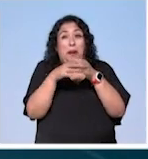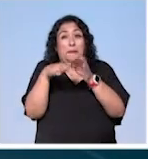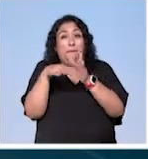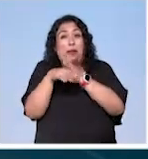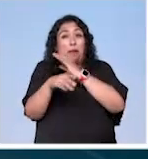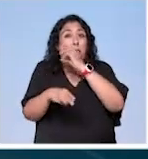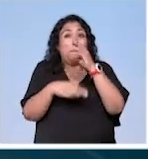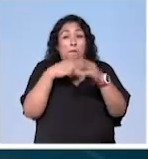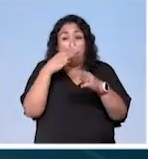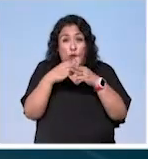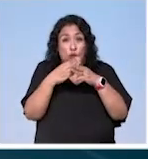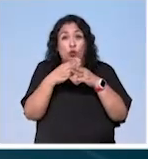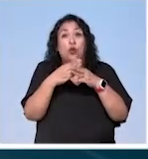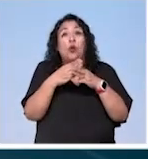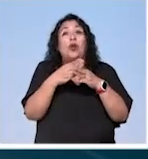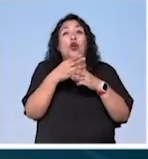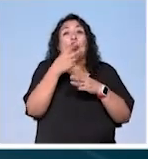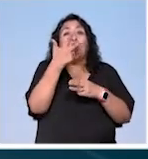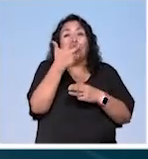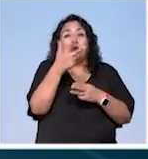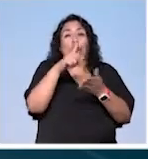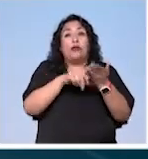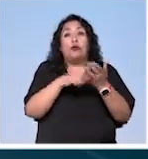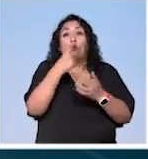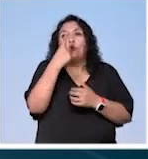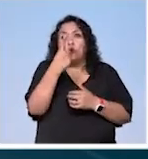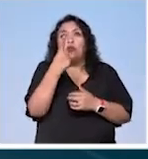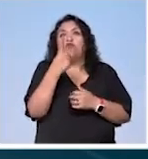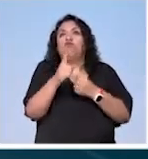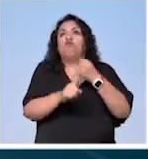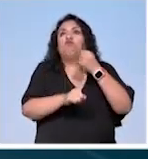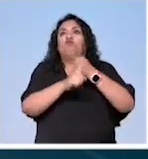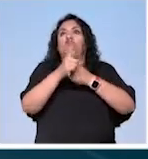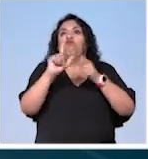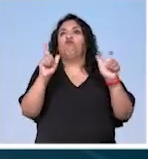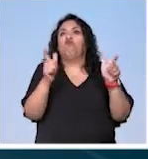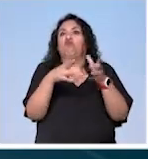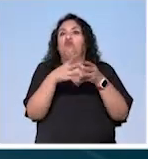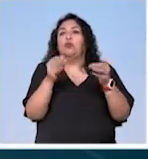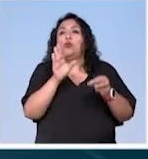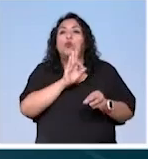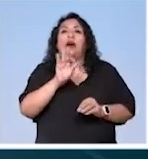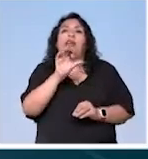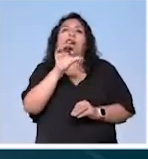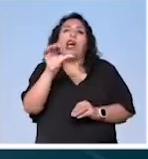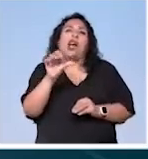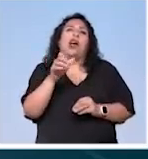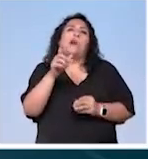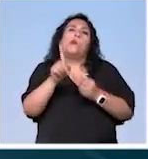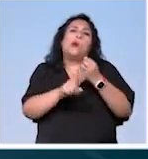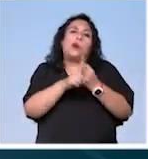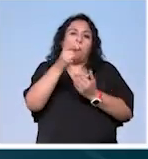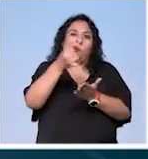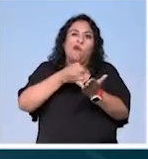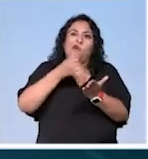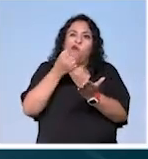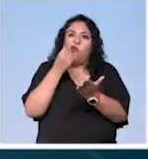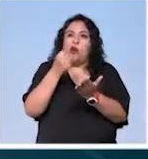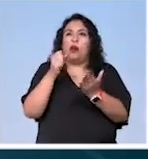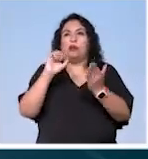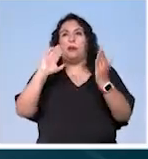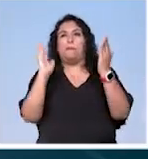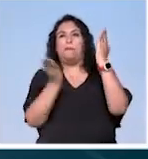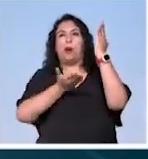en el mundo y una de cada ocho está incluso amenazada de extinción debido a la agricultura intensiva, a la